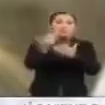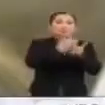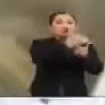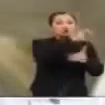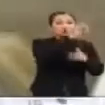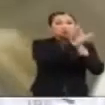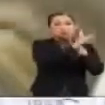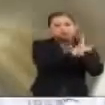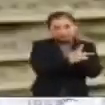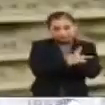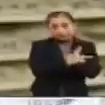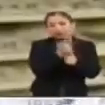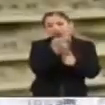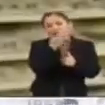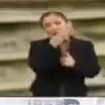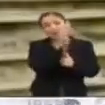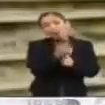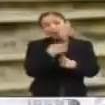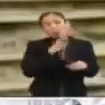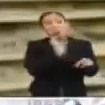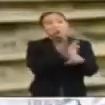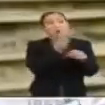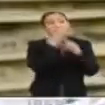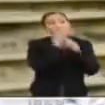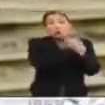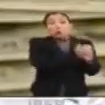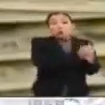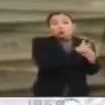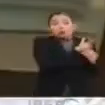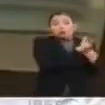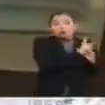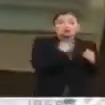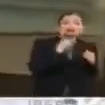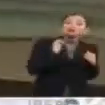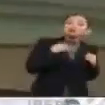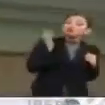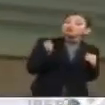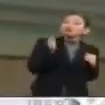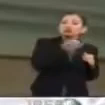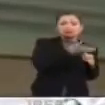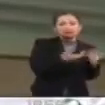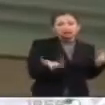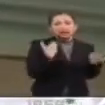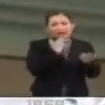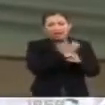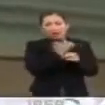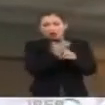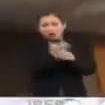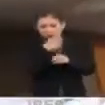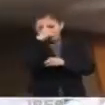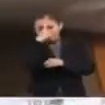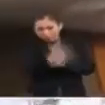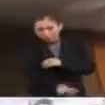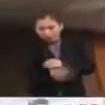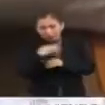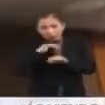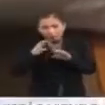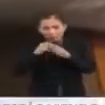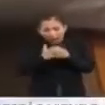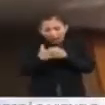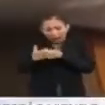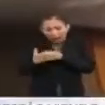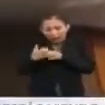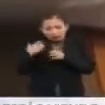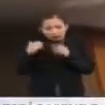Exacto. Por eso se le ha calificado de proteccionista, lo que significa que la economía mexicana se va a encerrar más